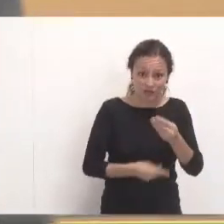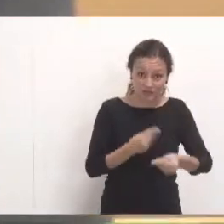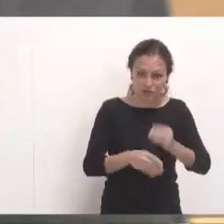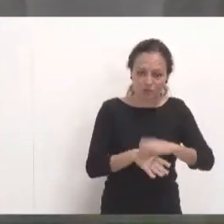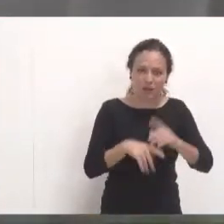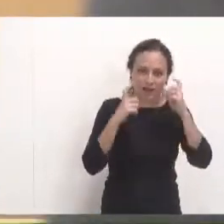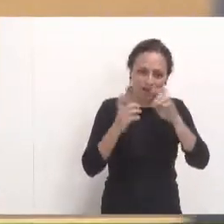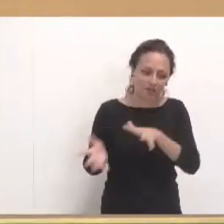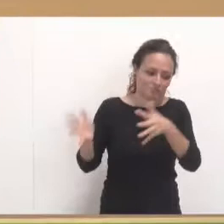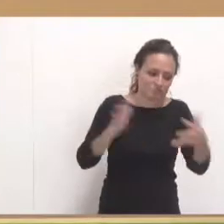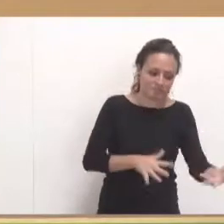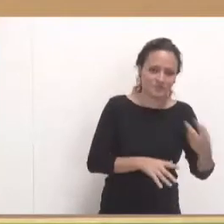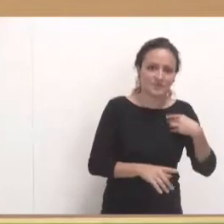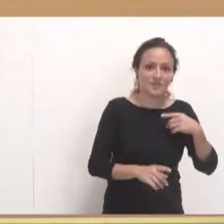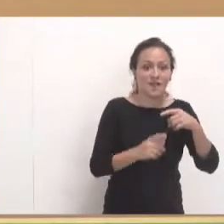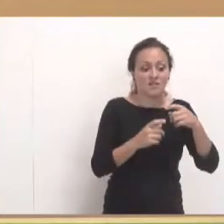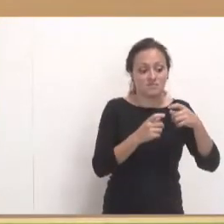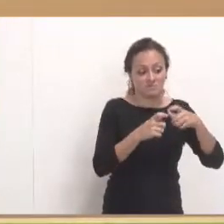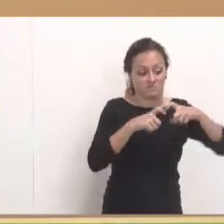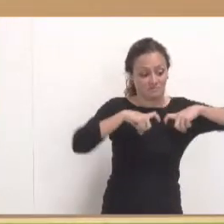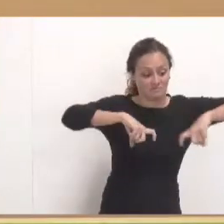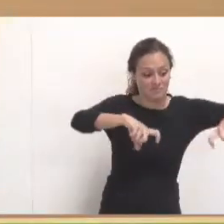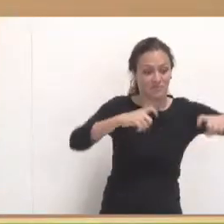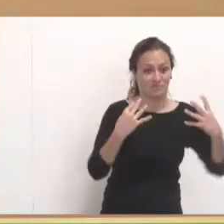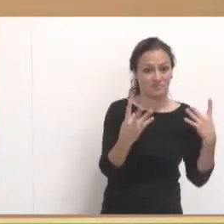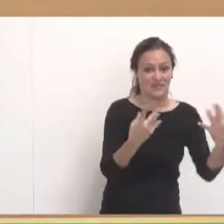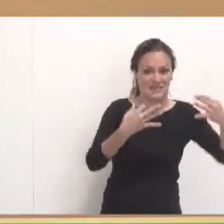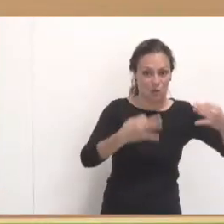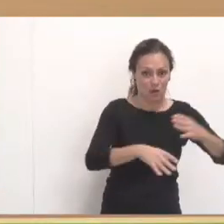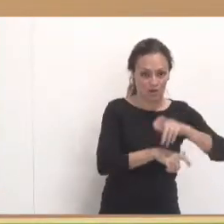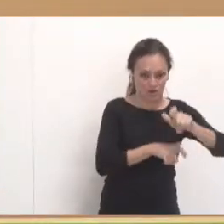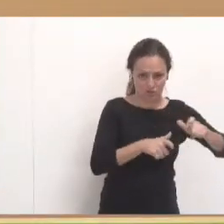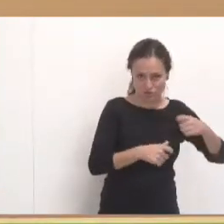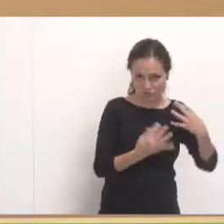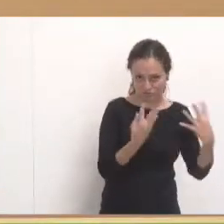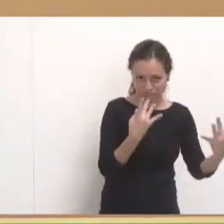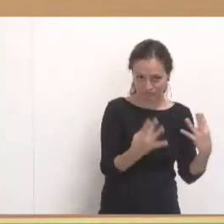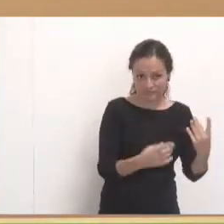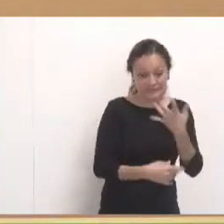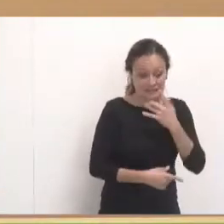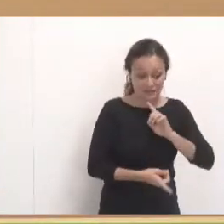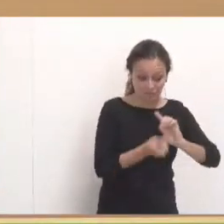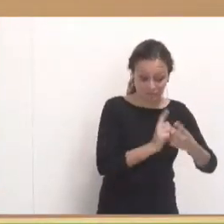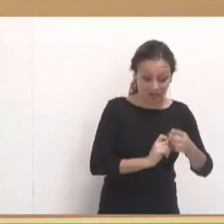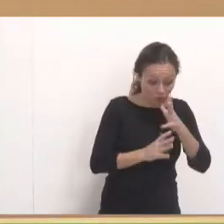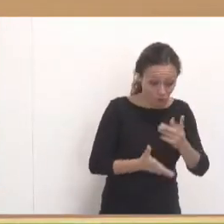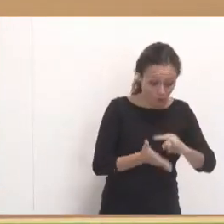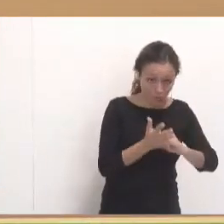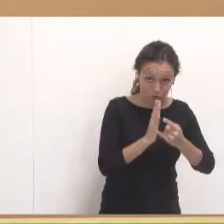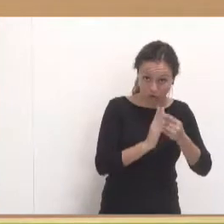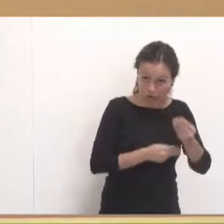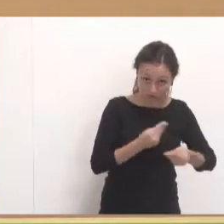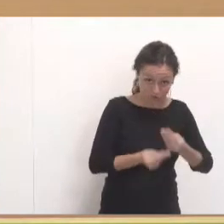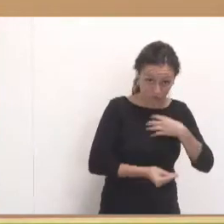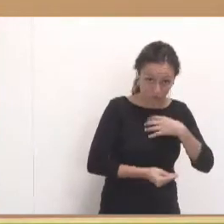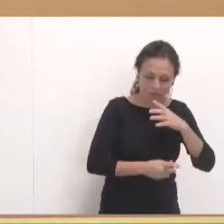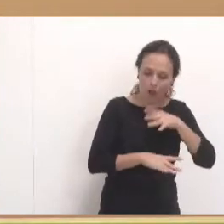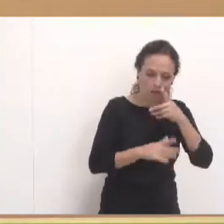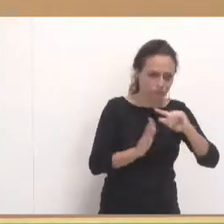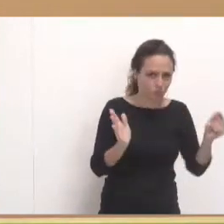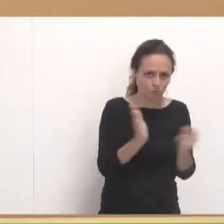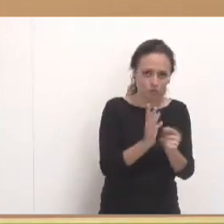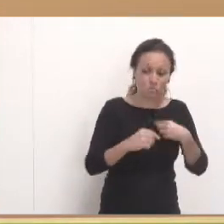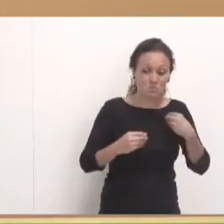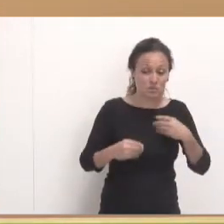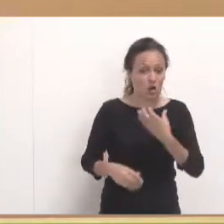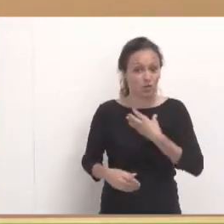la incorporación al mismo de aceras y o sendas seguras para los peatones. En caso de que no fuera posible la modificación del actual proyecto, se procederá de manera inmediata, en coordinación